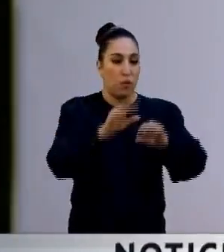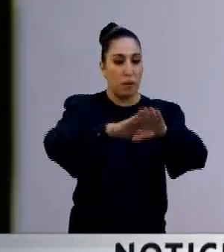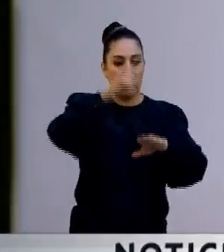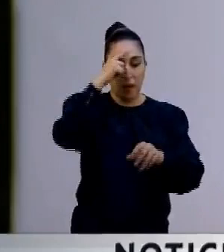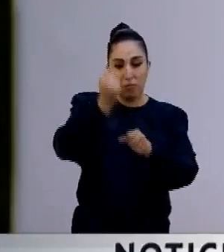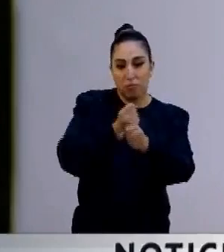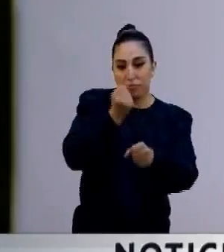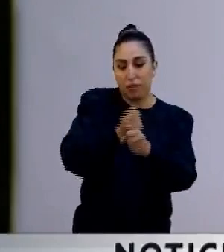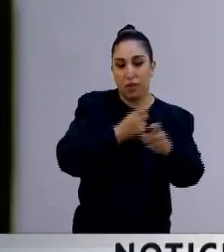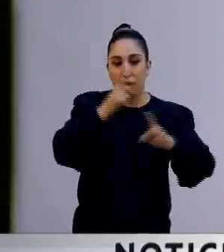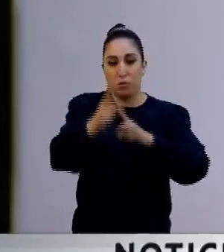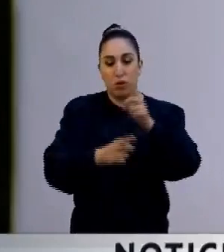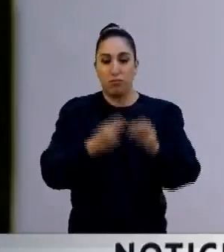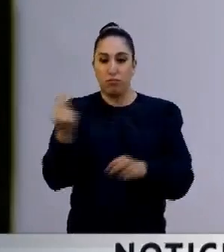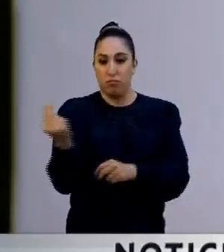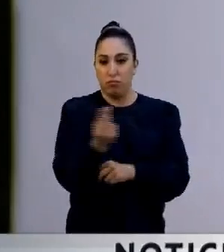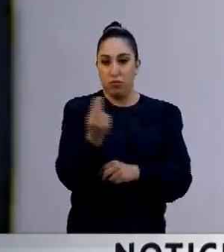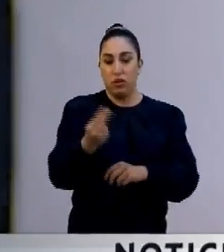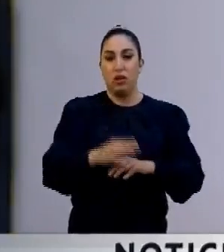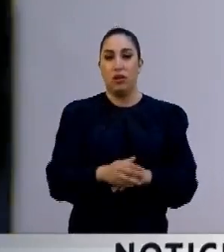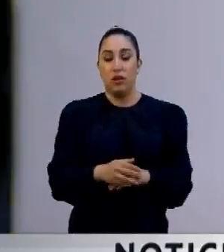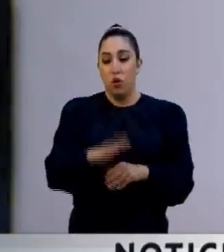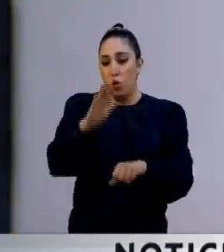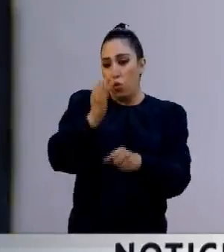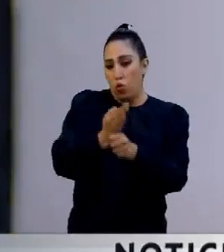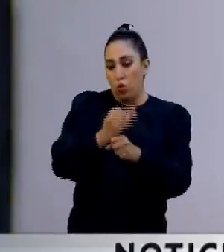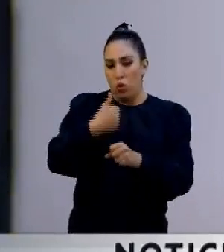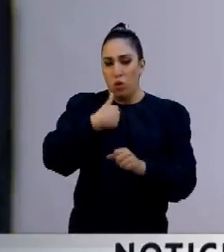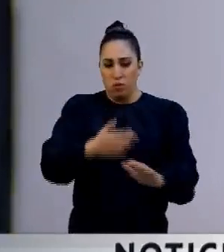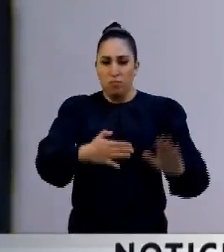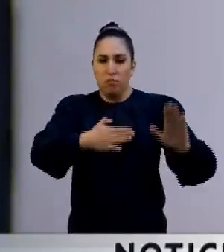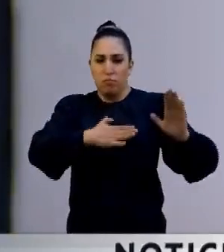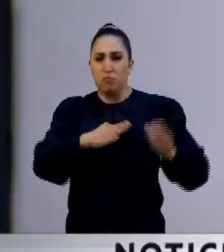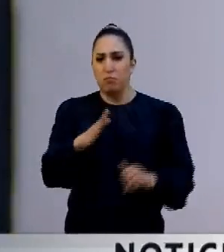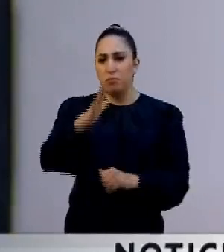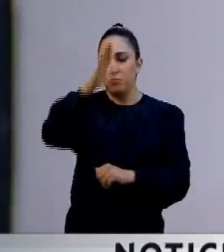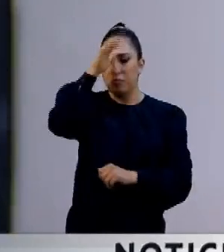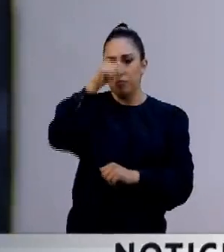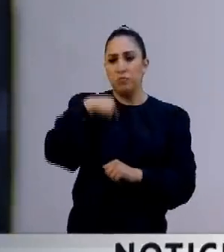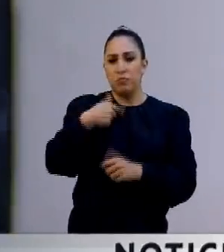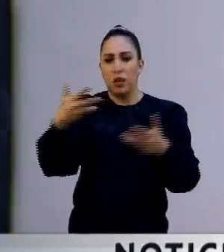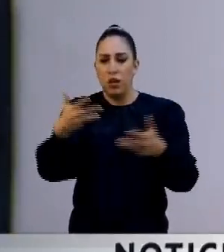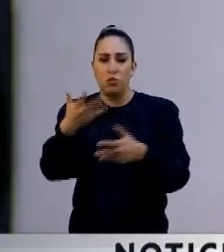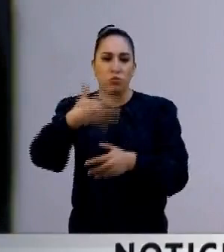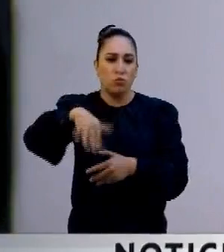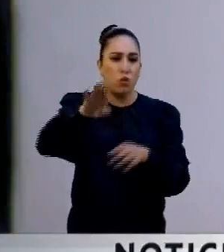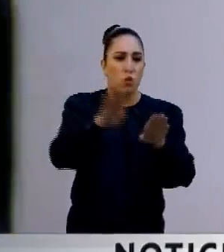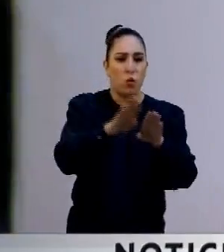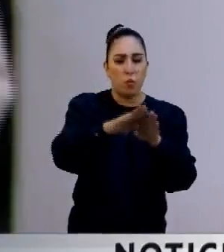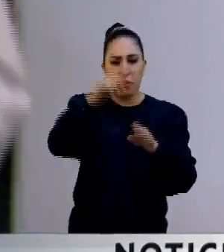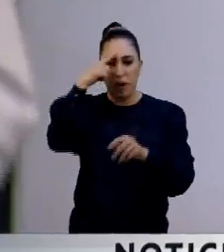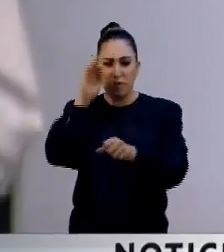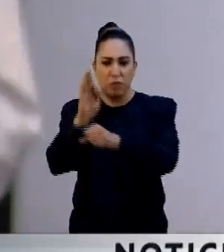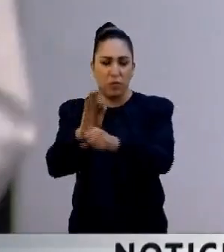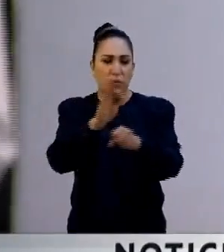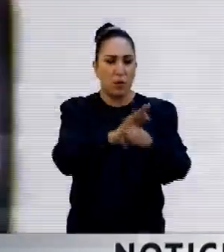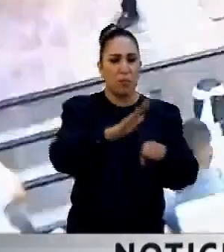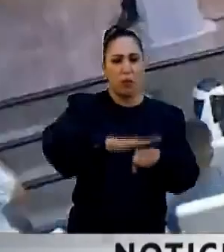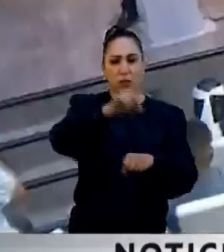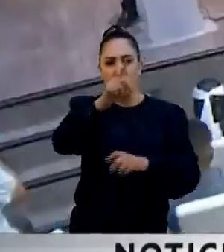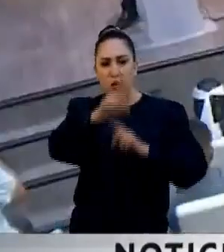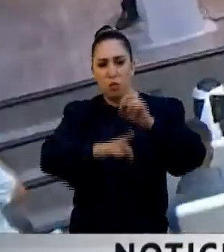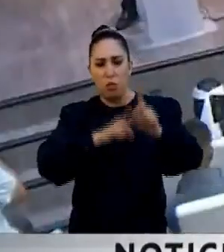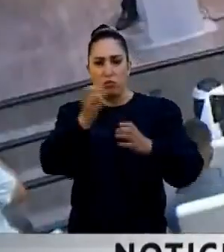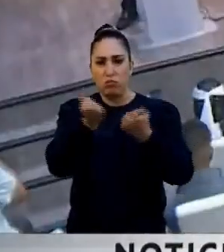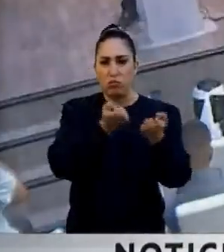deporte. Un compromiso que hacemos desde ahora, vamos a estar buscando que se fomente más el deporte.